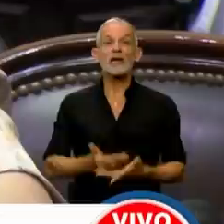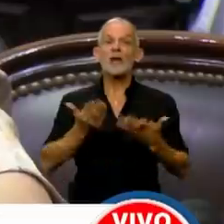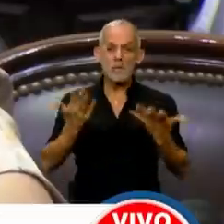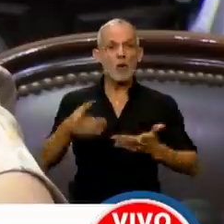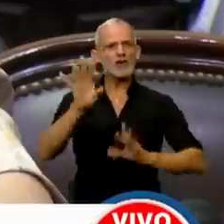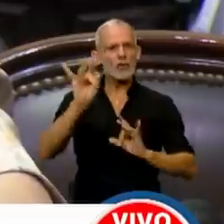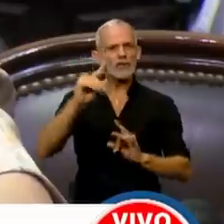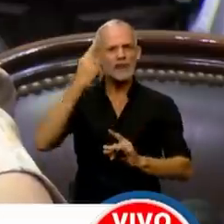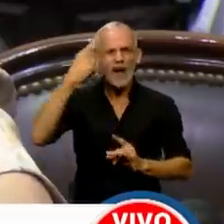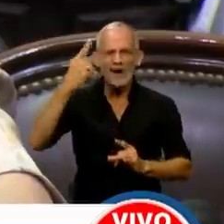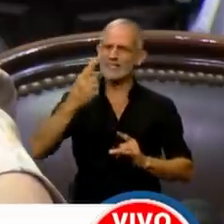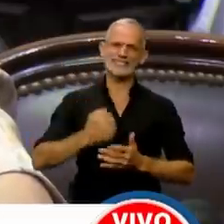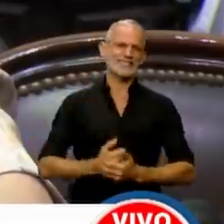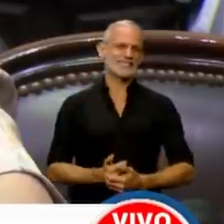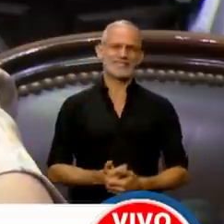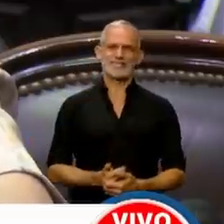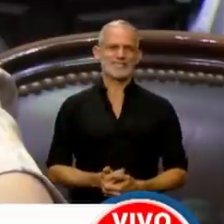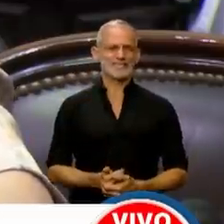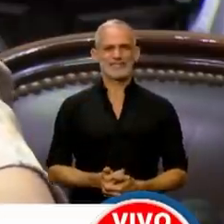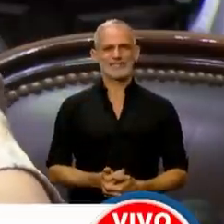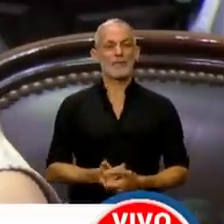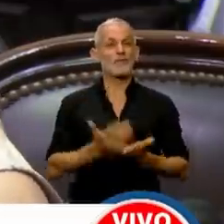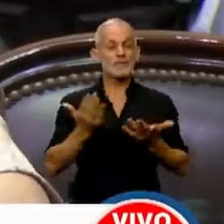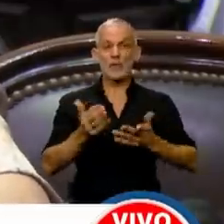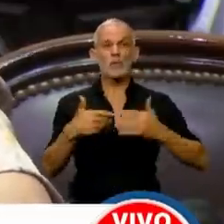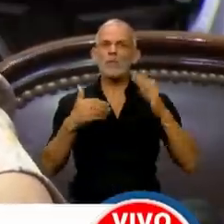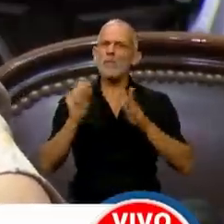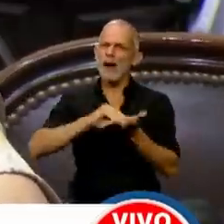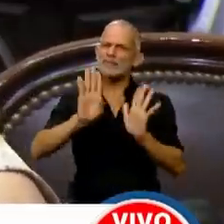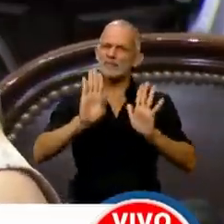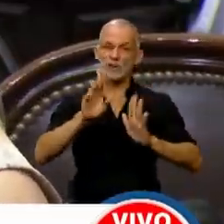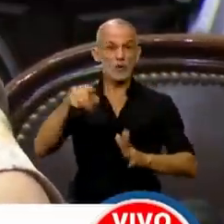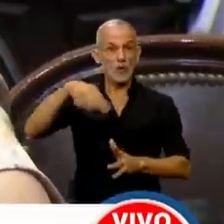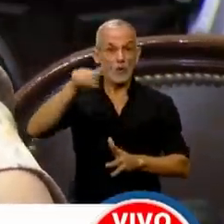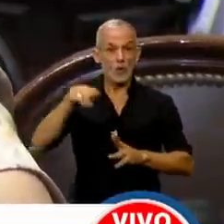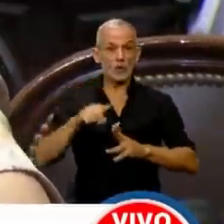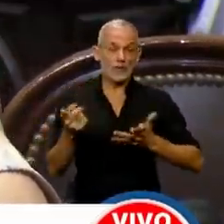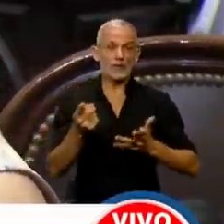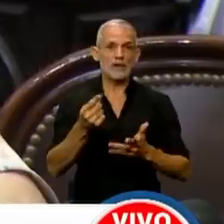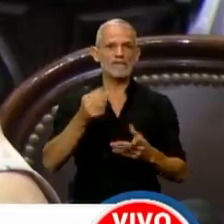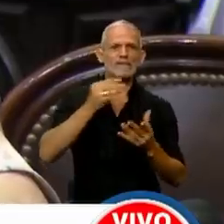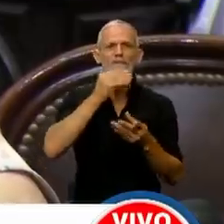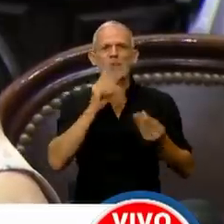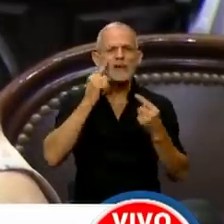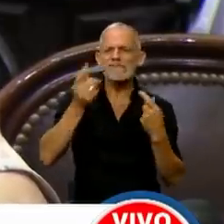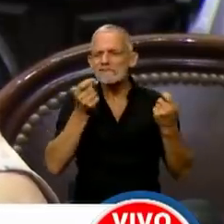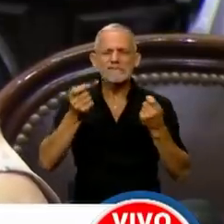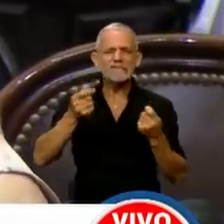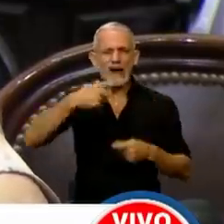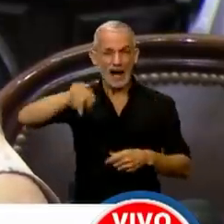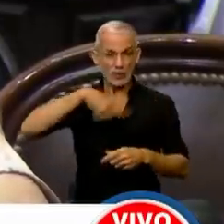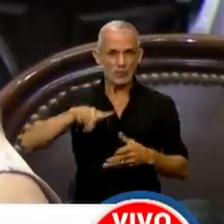Por eso es difícil creerles. Es más, señor presidente, mientras usted estaba tratando de